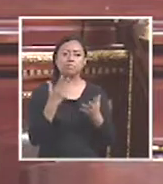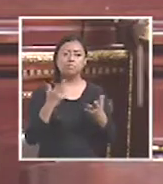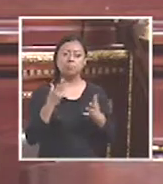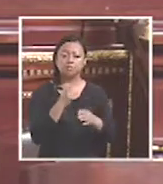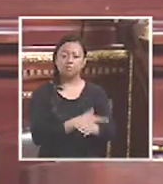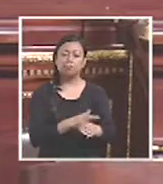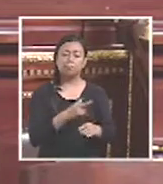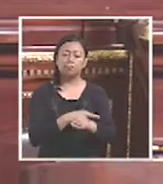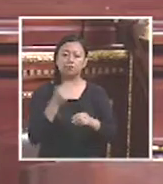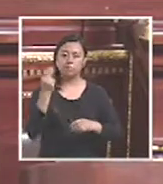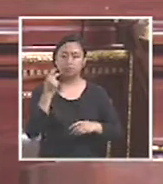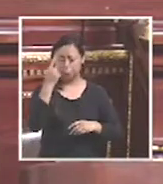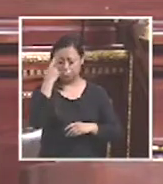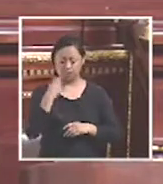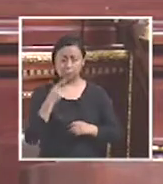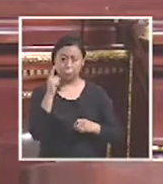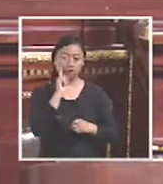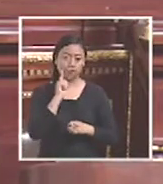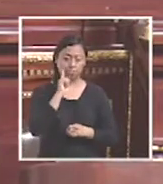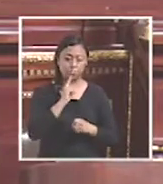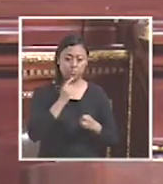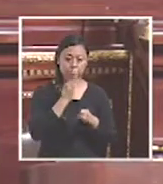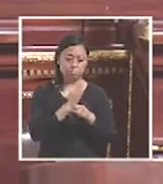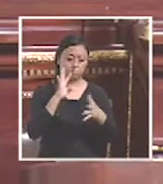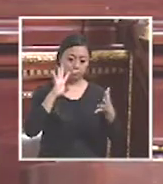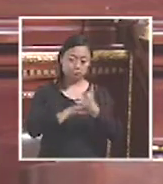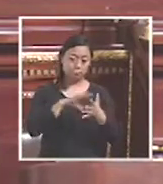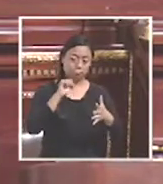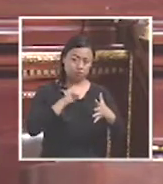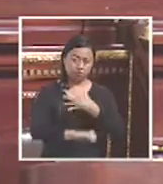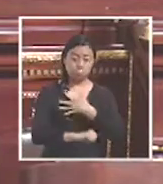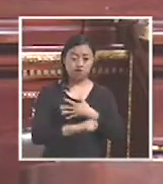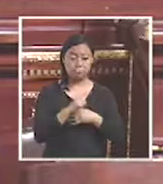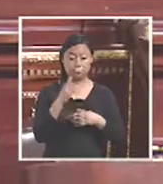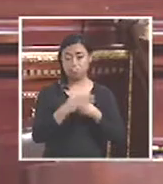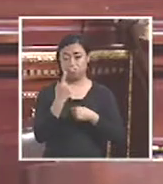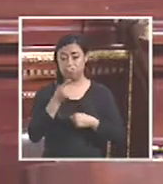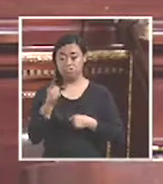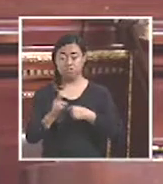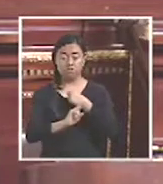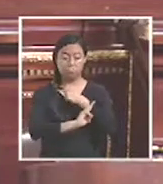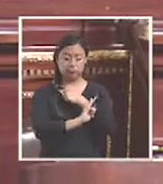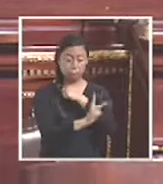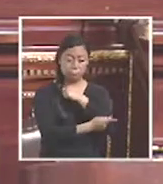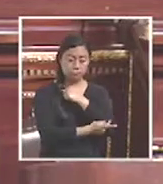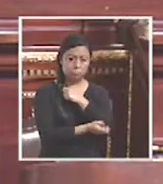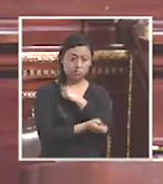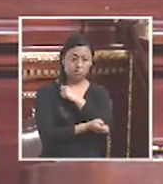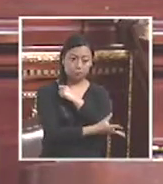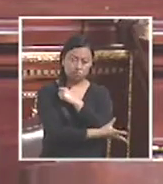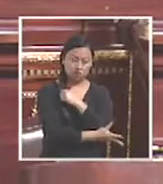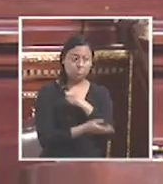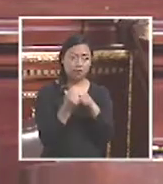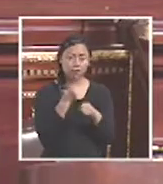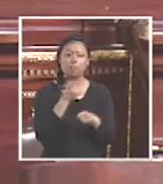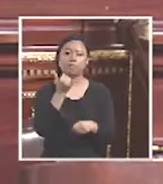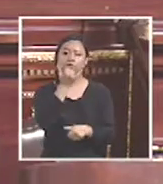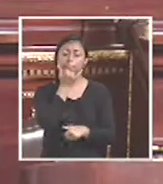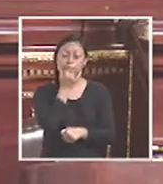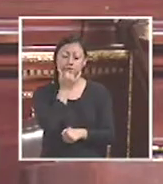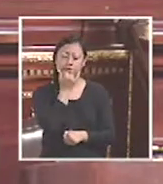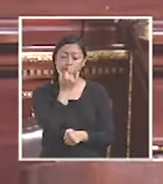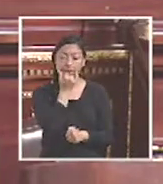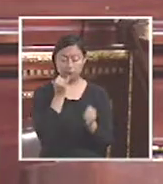mujeres que se encuentran privadas de su libertad por haber abortado sean amnistiadas, así como para que